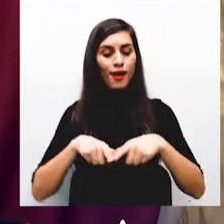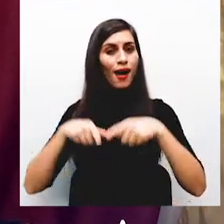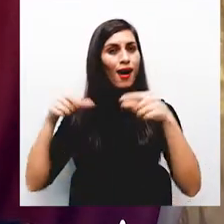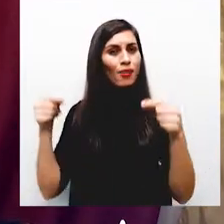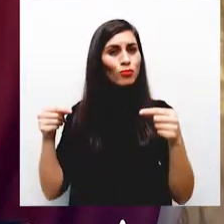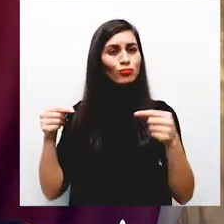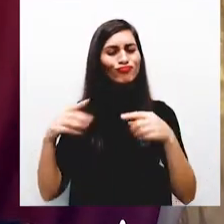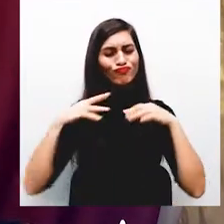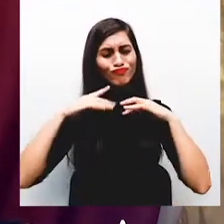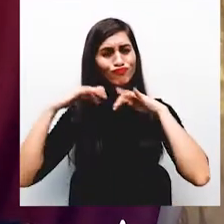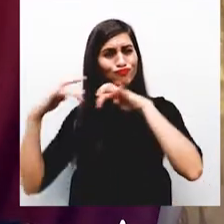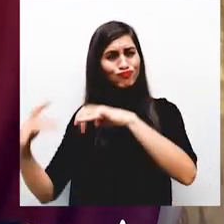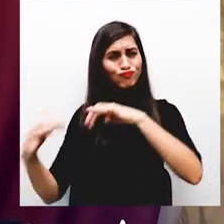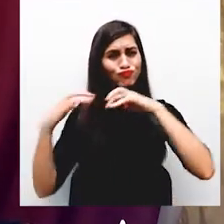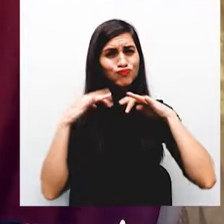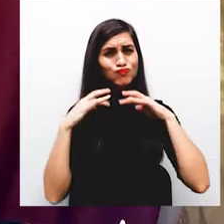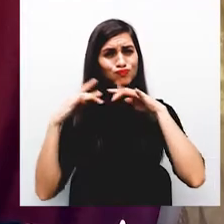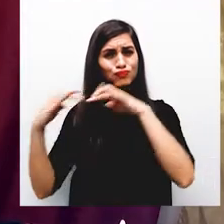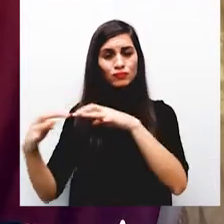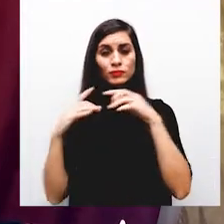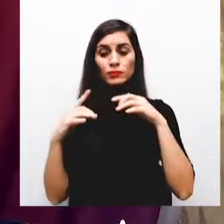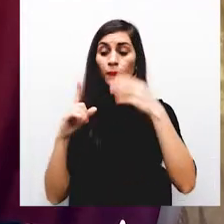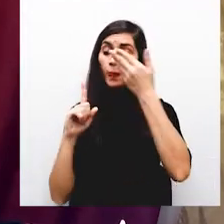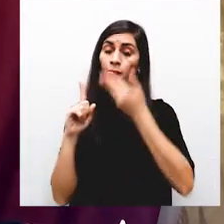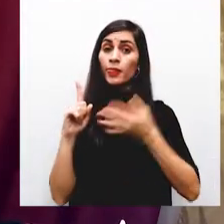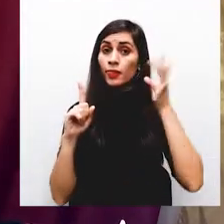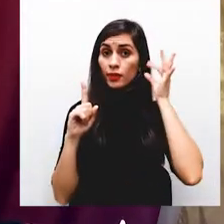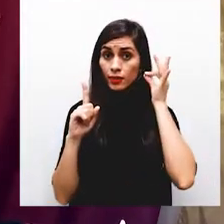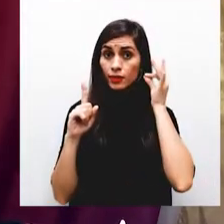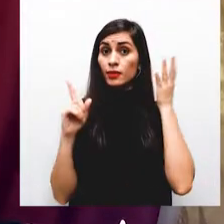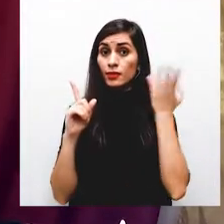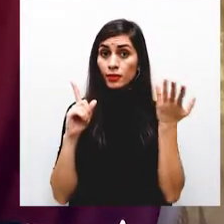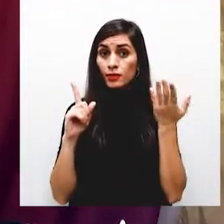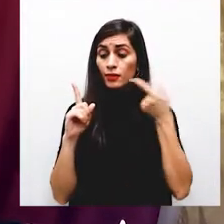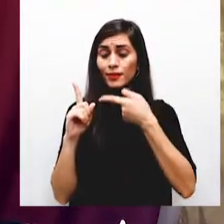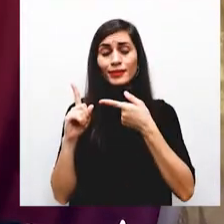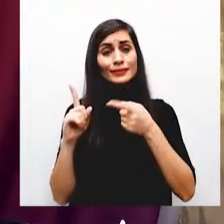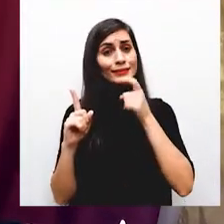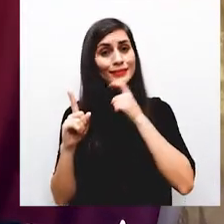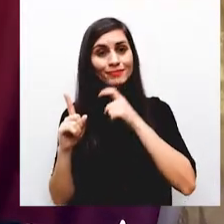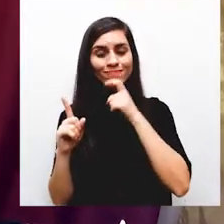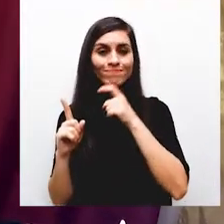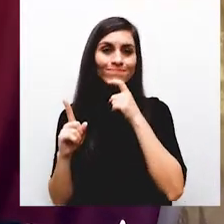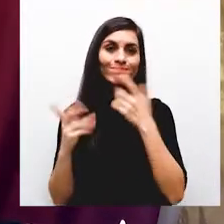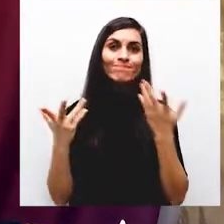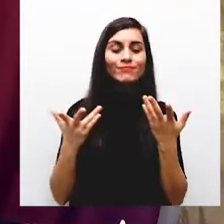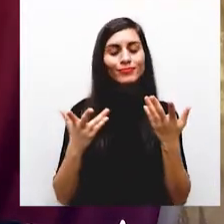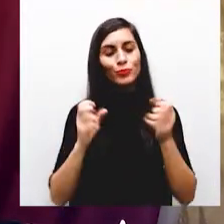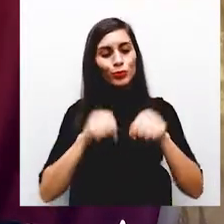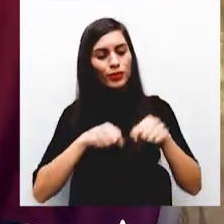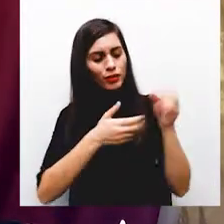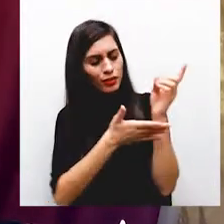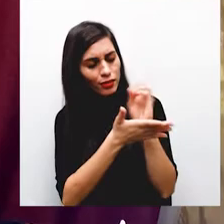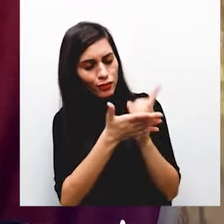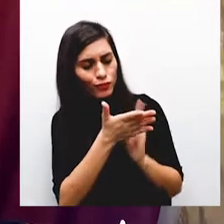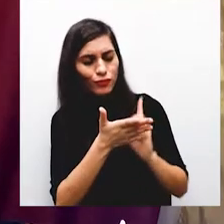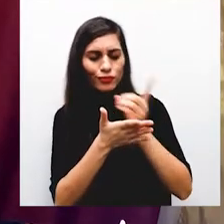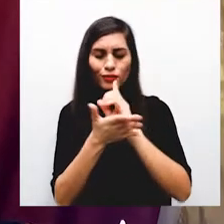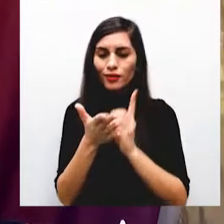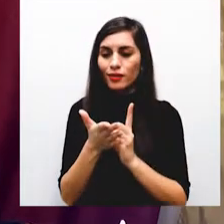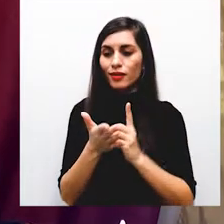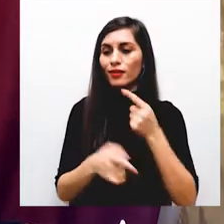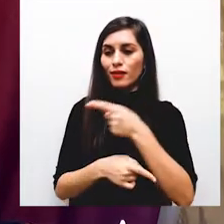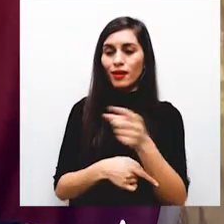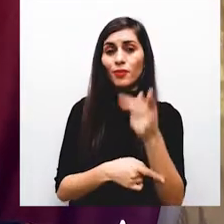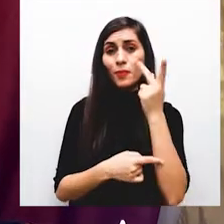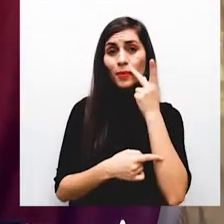en este tiempo Japón estaba en guerra, entonces le costó bastante poder desarrollar su lado artístico.